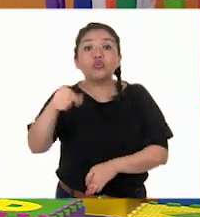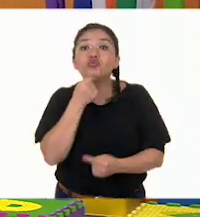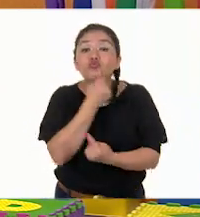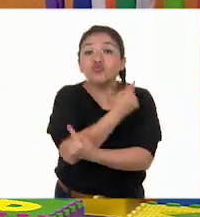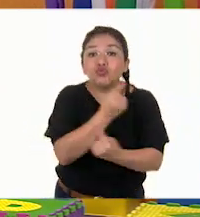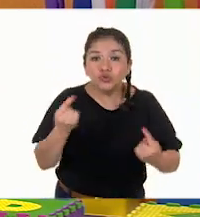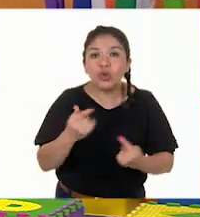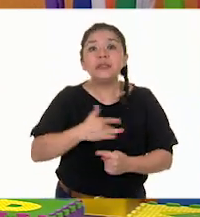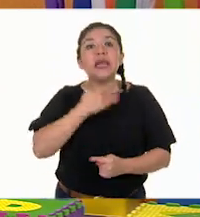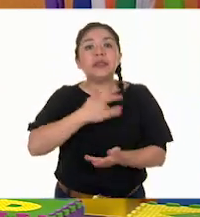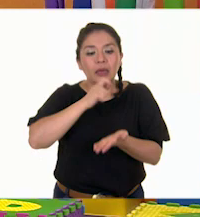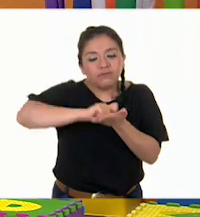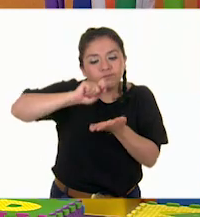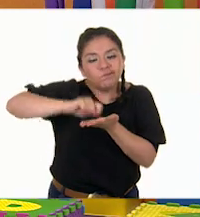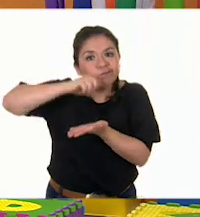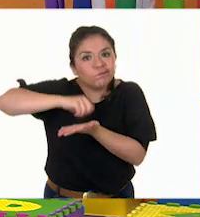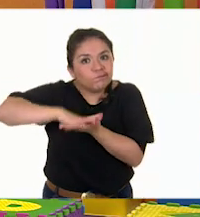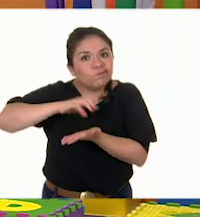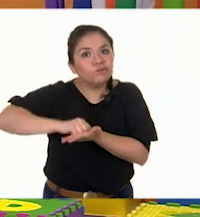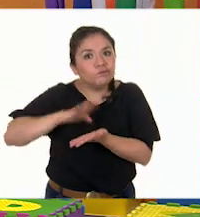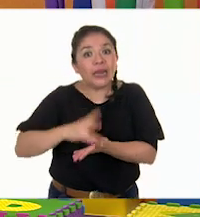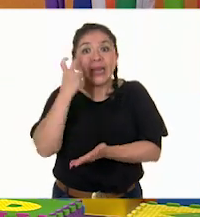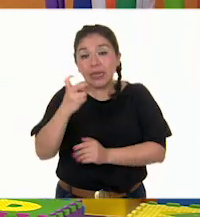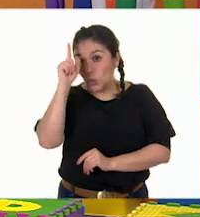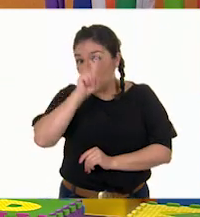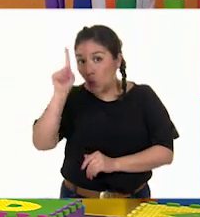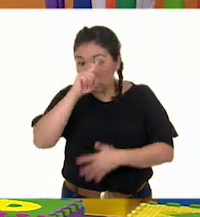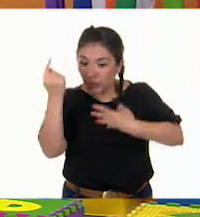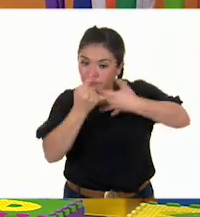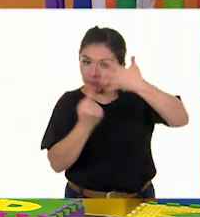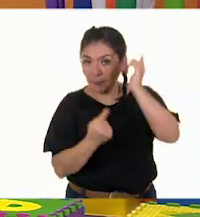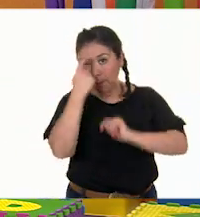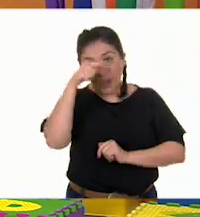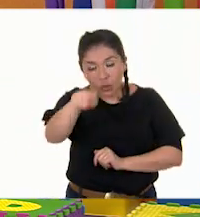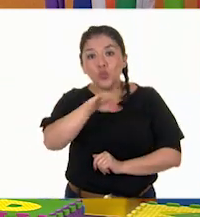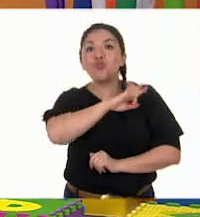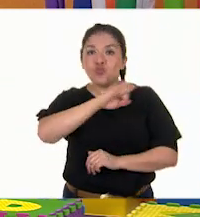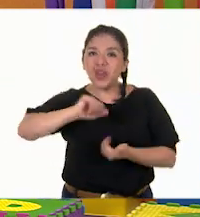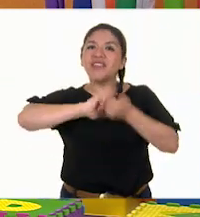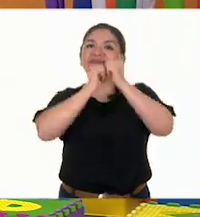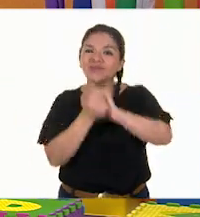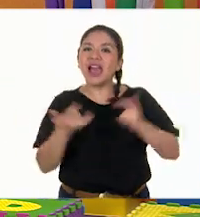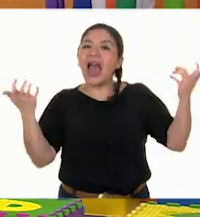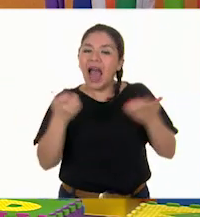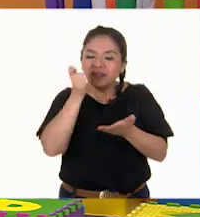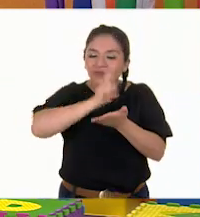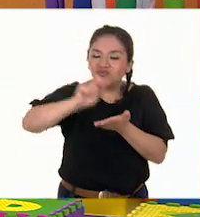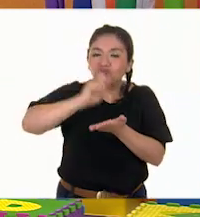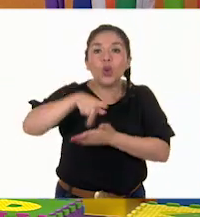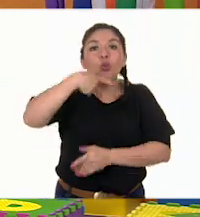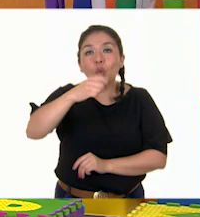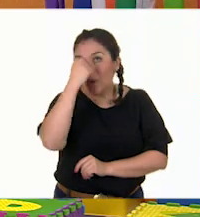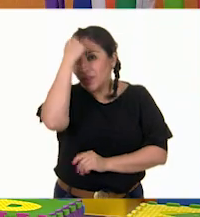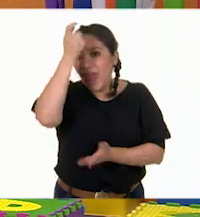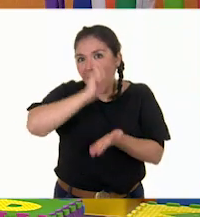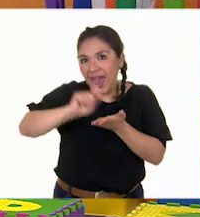niños vayan tomando nota de todas estas recomendaciones para que puedan elaborar su propia creación literaria. Entonces, vamos